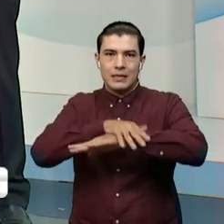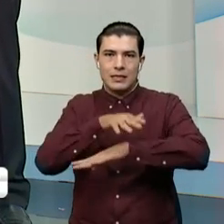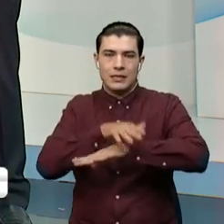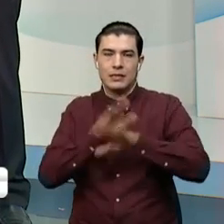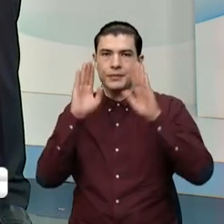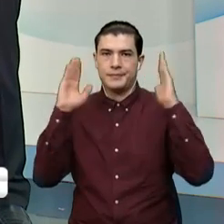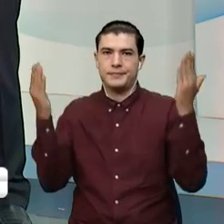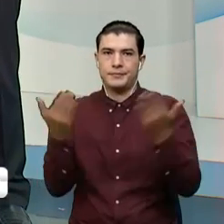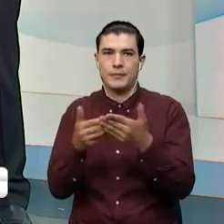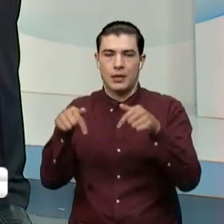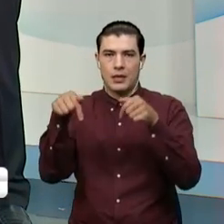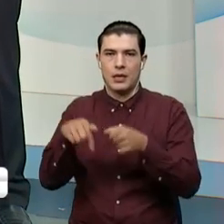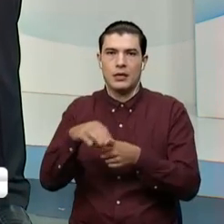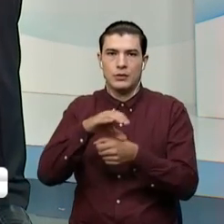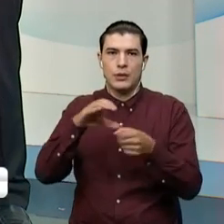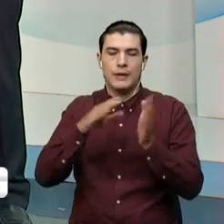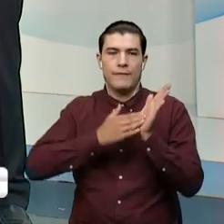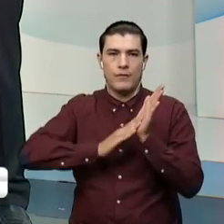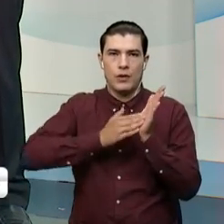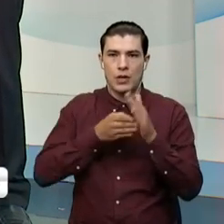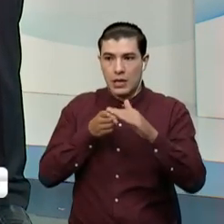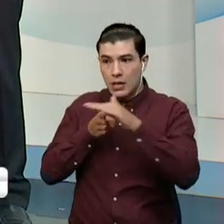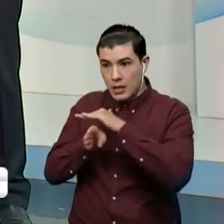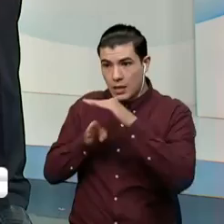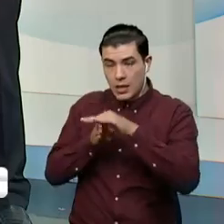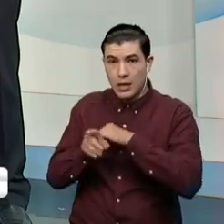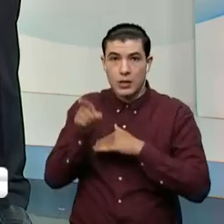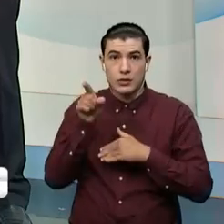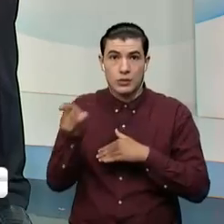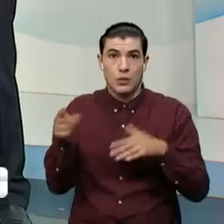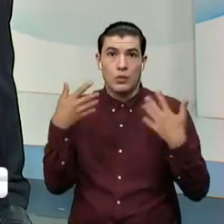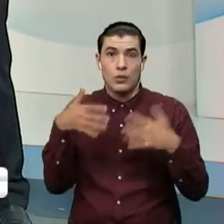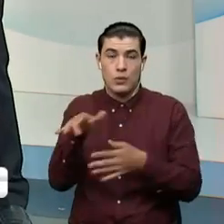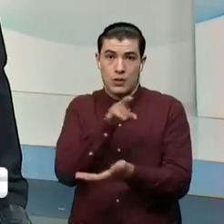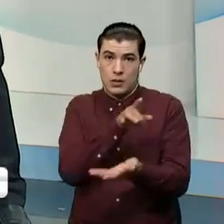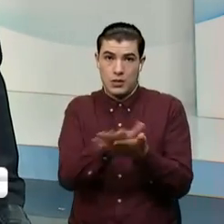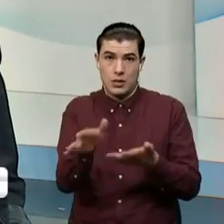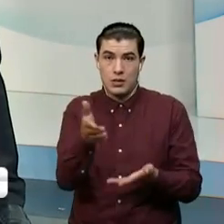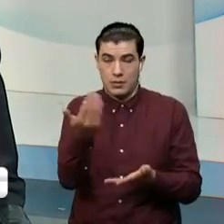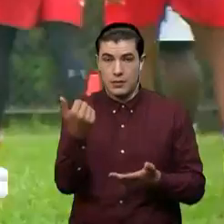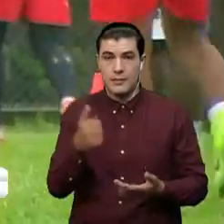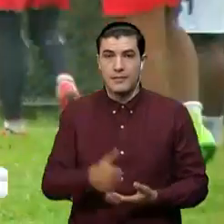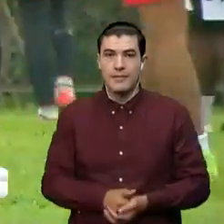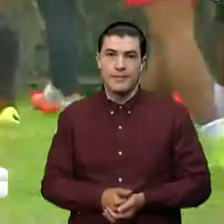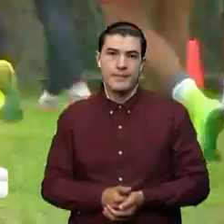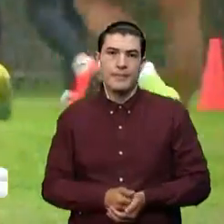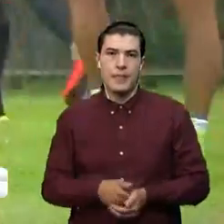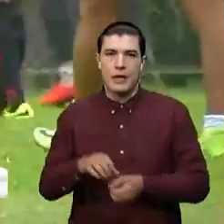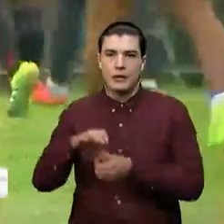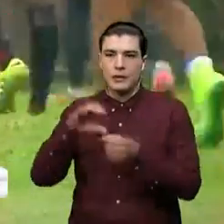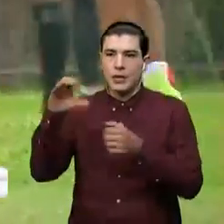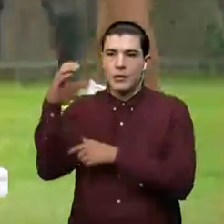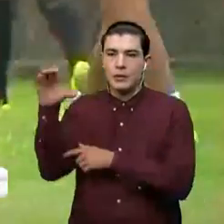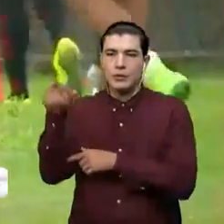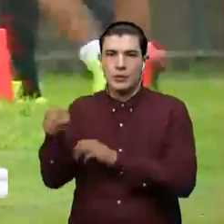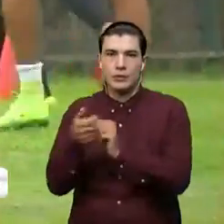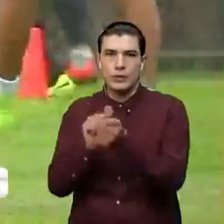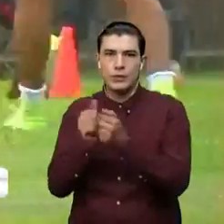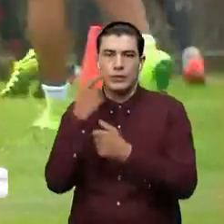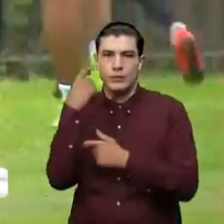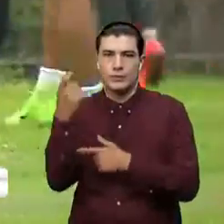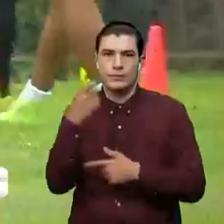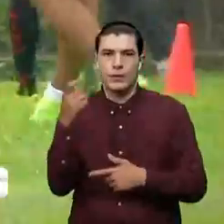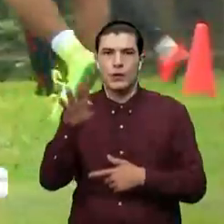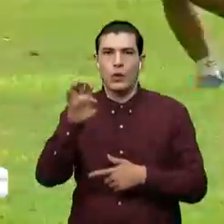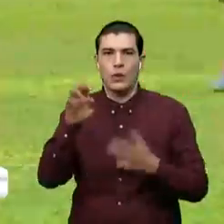álvaro gómez hurtado de floridablanca la entrada para ver este clásico será gratuita cúcuta deportivo buscará su noveno